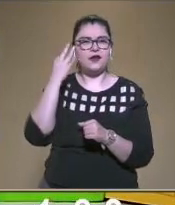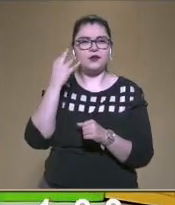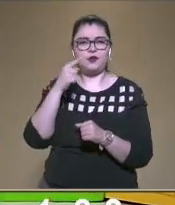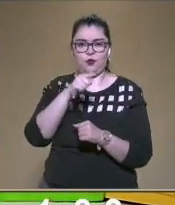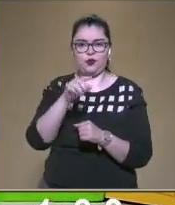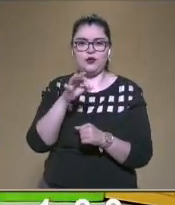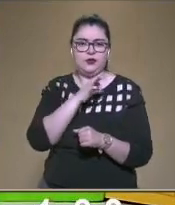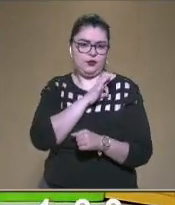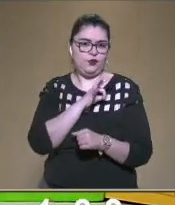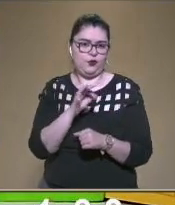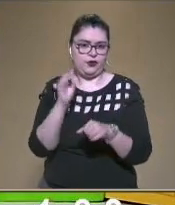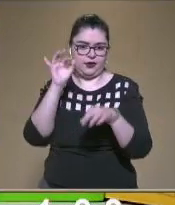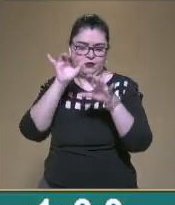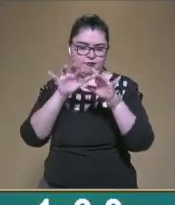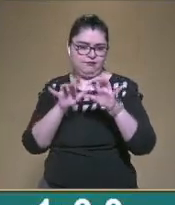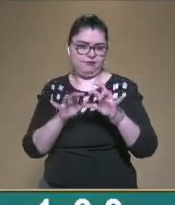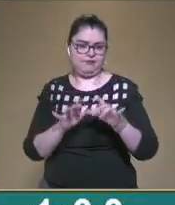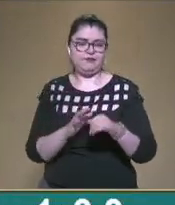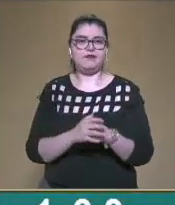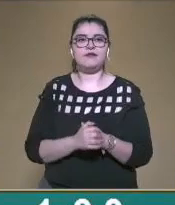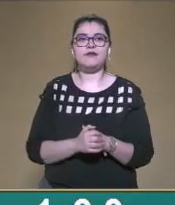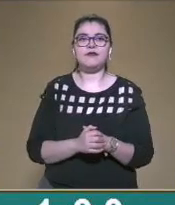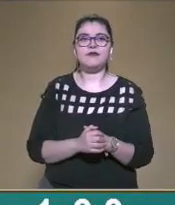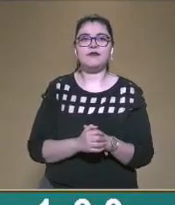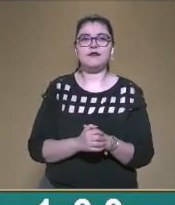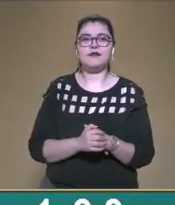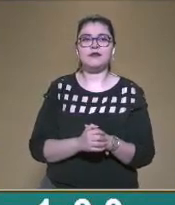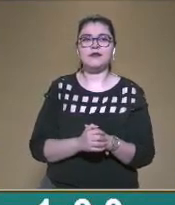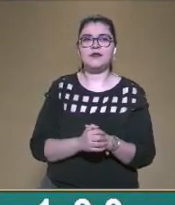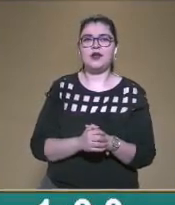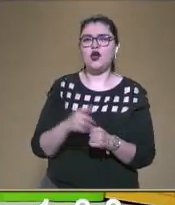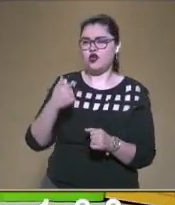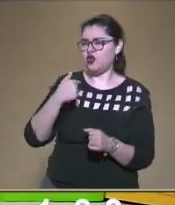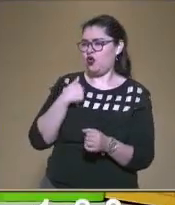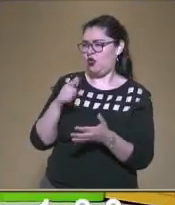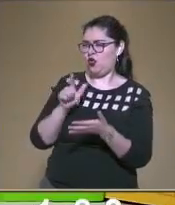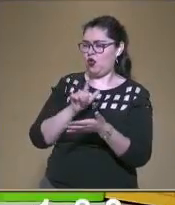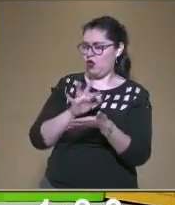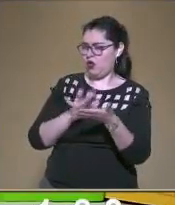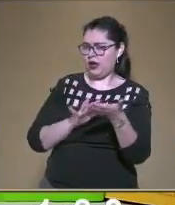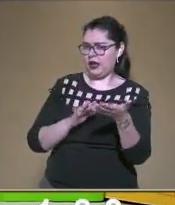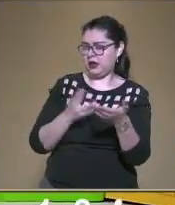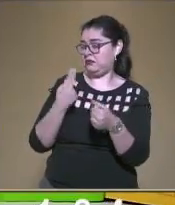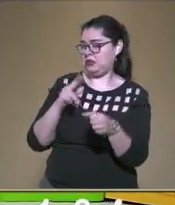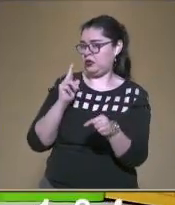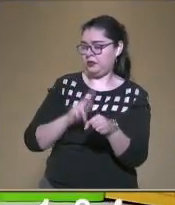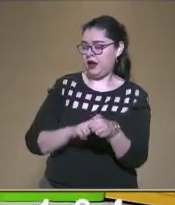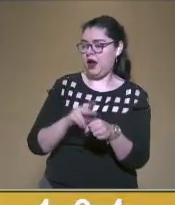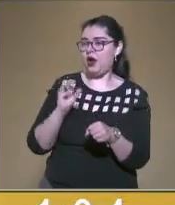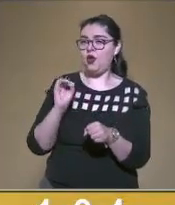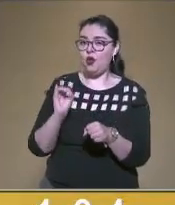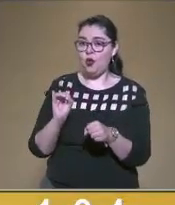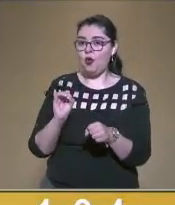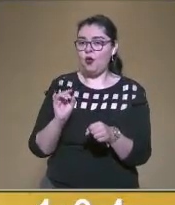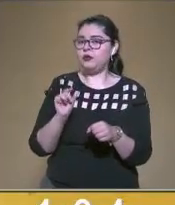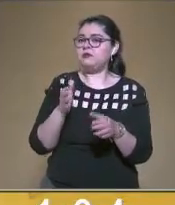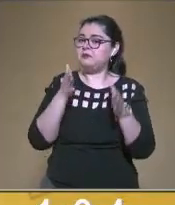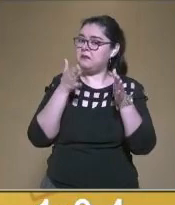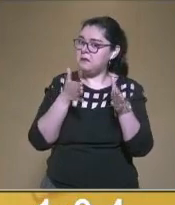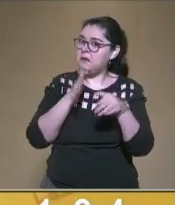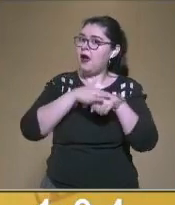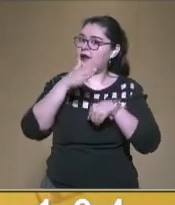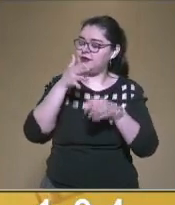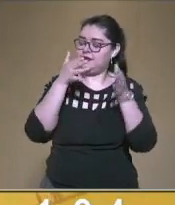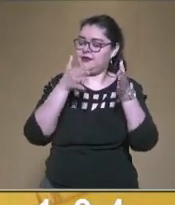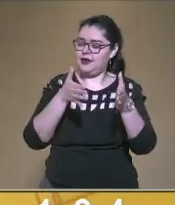leí o qué hice? Pues bueno, usted le dio una énfasis muy importante a cada una de estas estrofas, cada una de